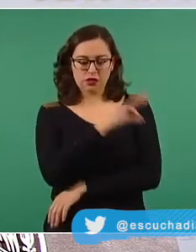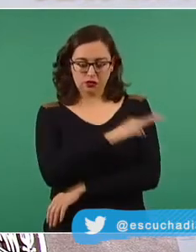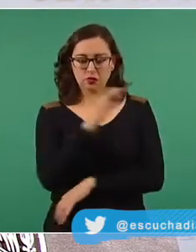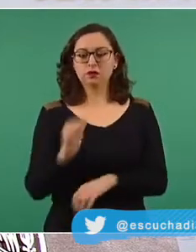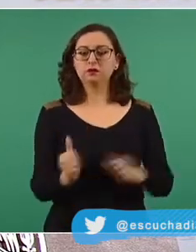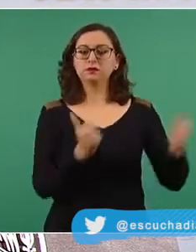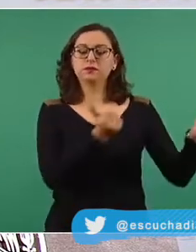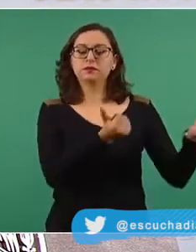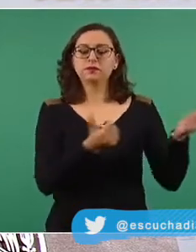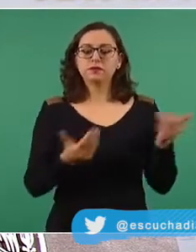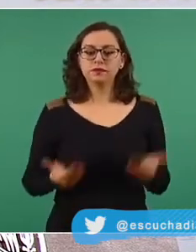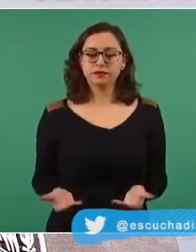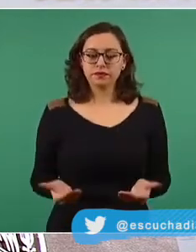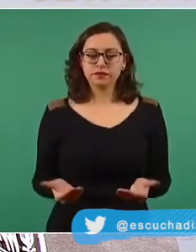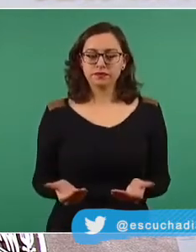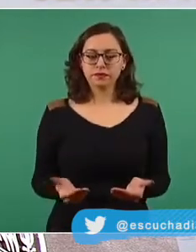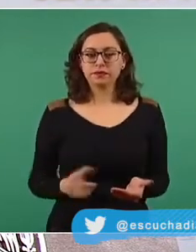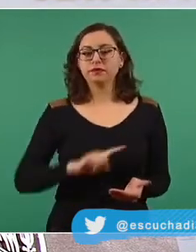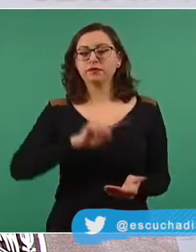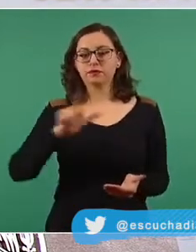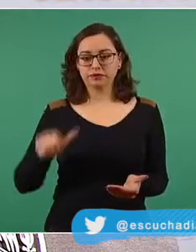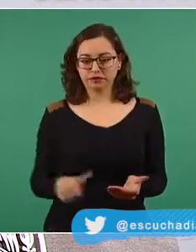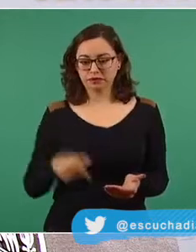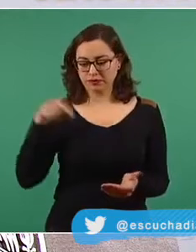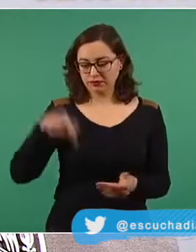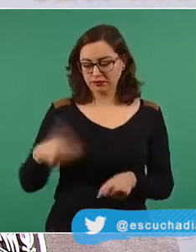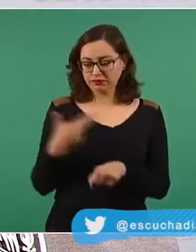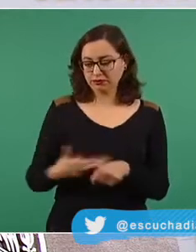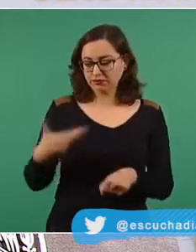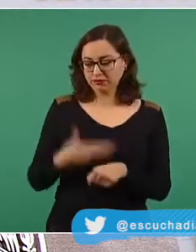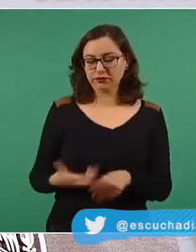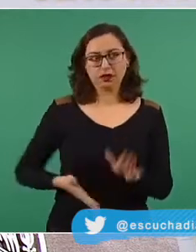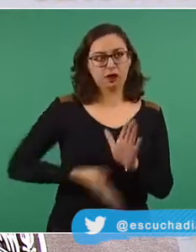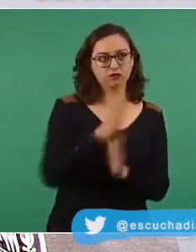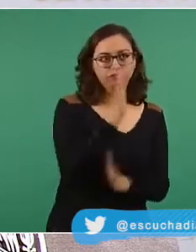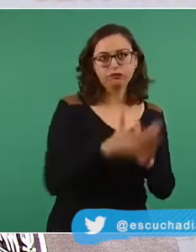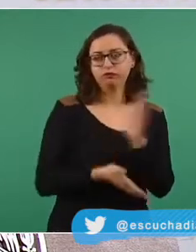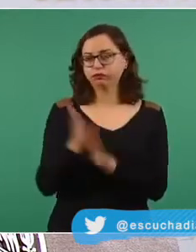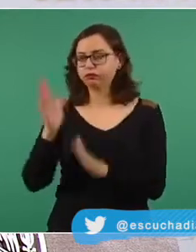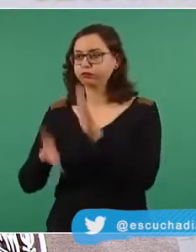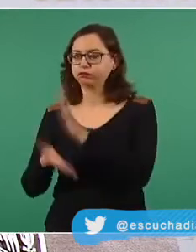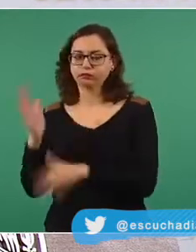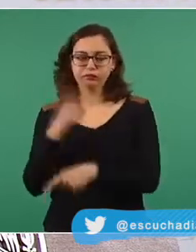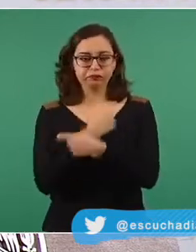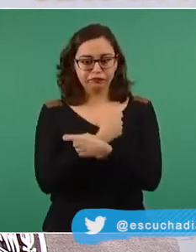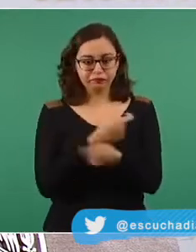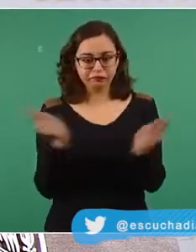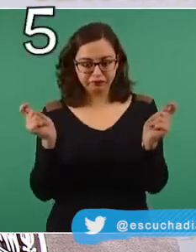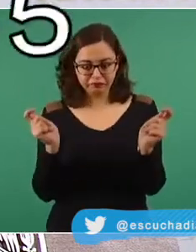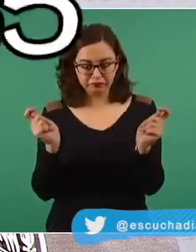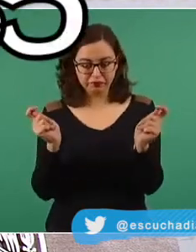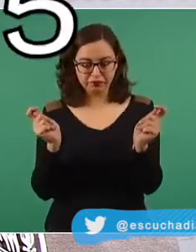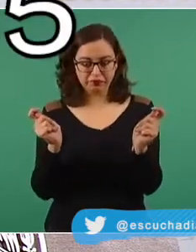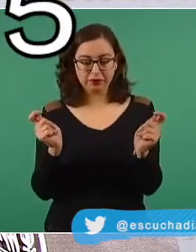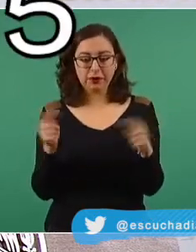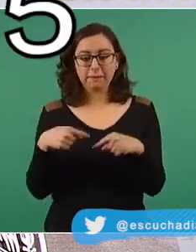aplicado 221.510 dosis de vacunas contra COVID-19 y en todo el país se han